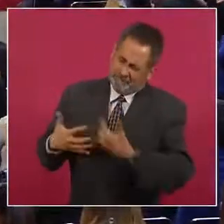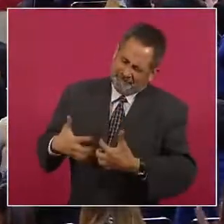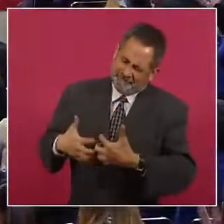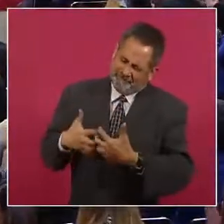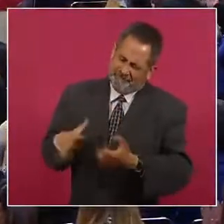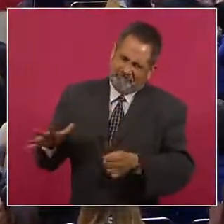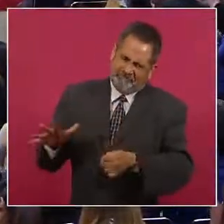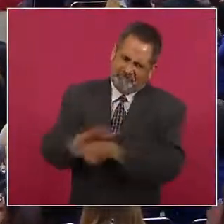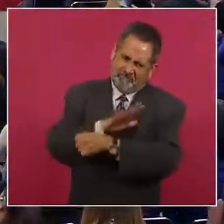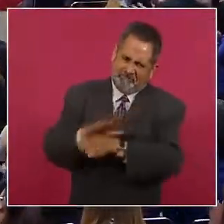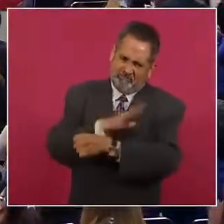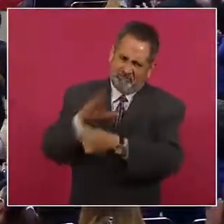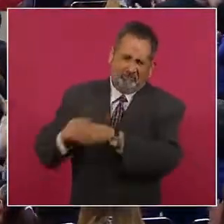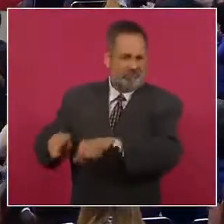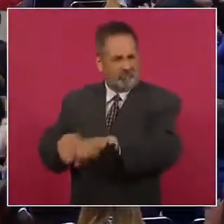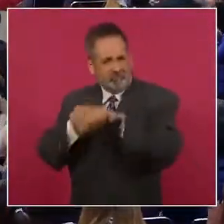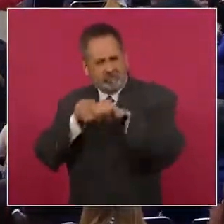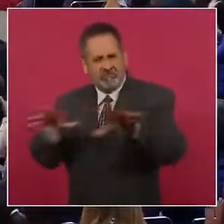capacidad.